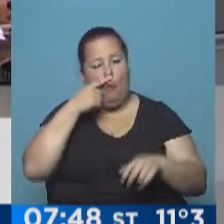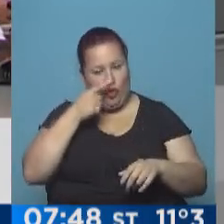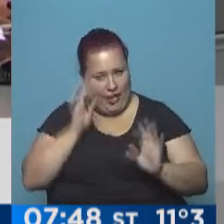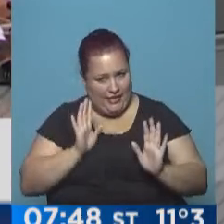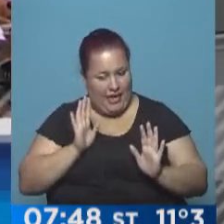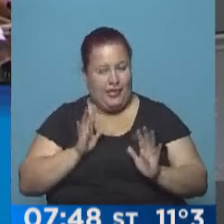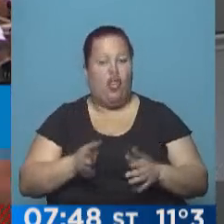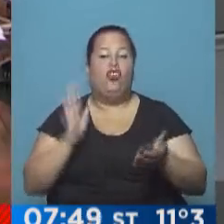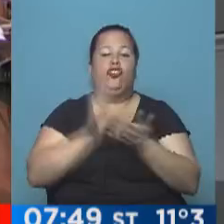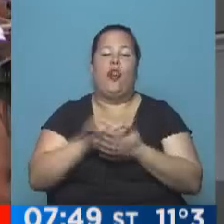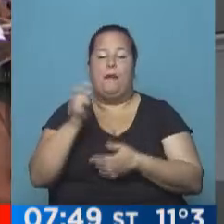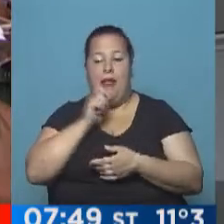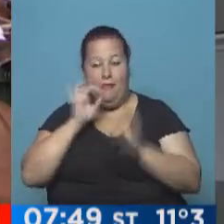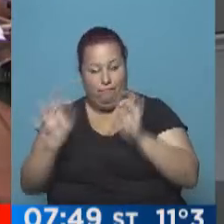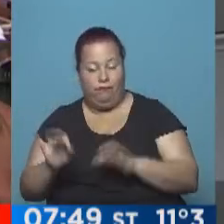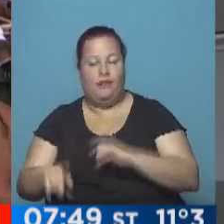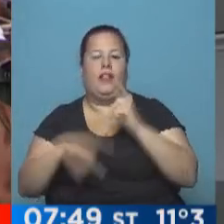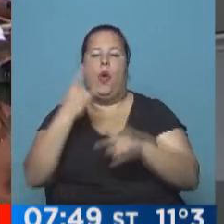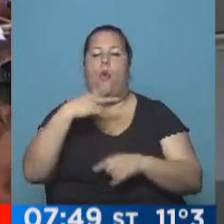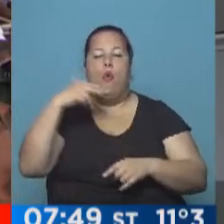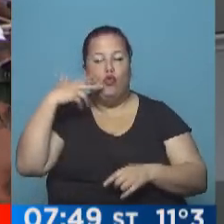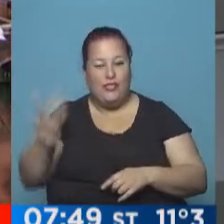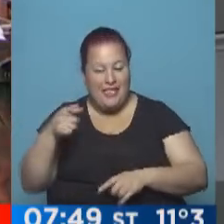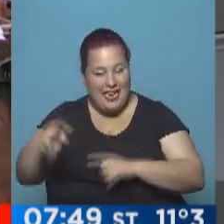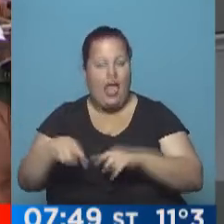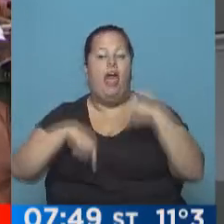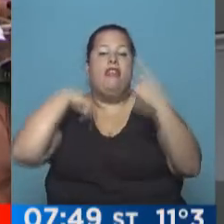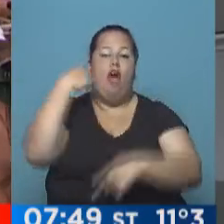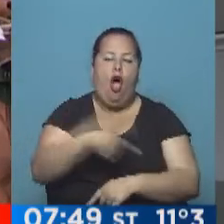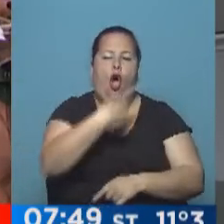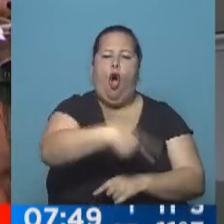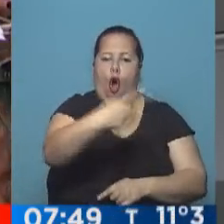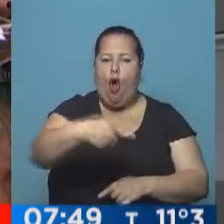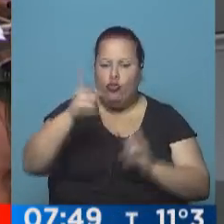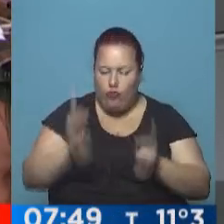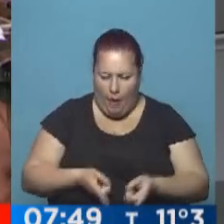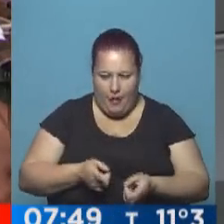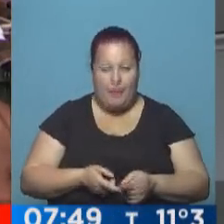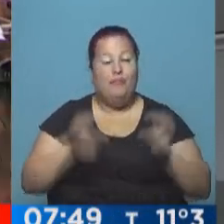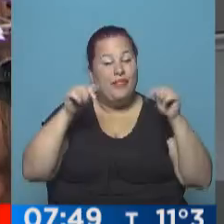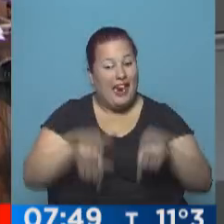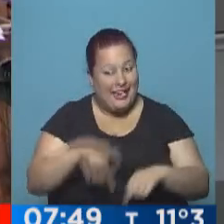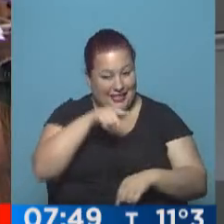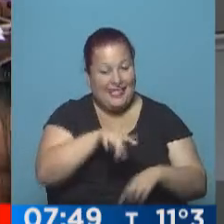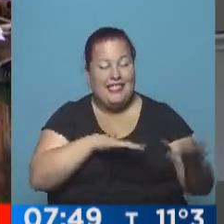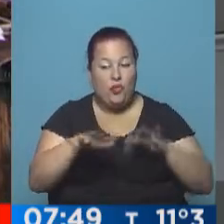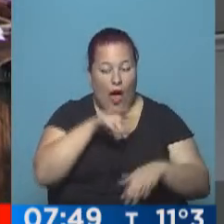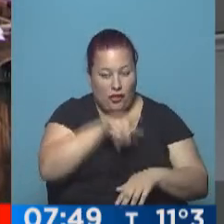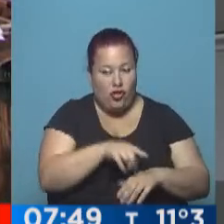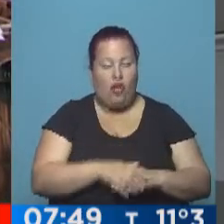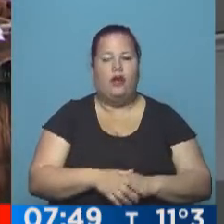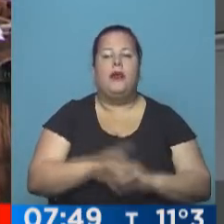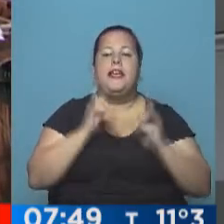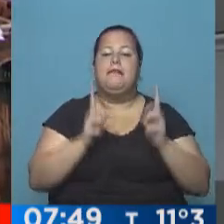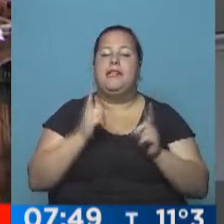interesante, ¿no? Después del caso de Fernando Niembro, sí, Usina Producciones, se conocieron otros casos, ¿no? En este caso, en esta situación en particular, sí,